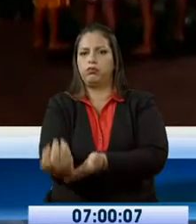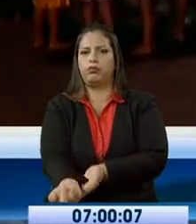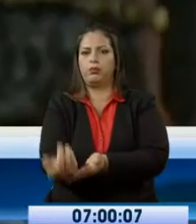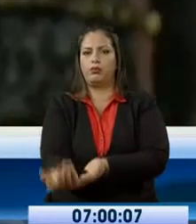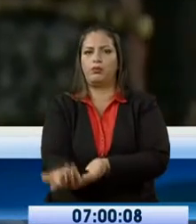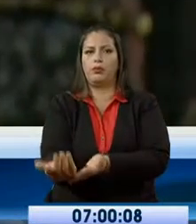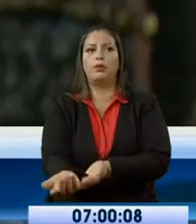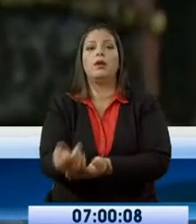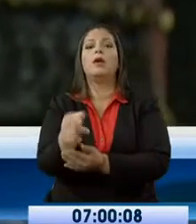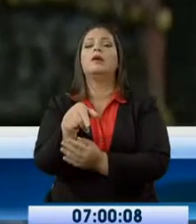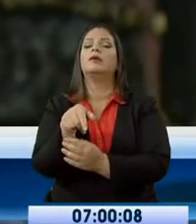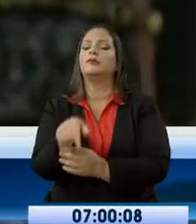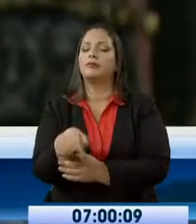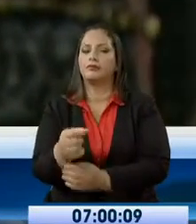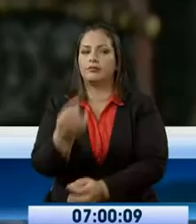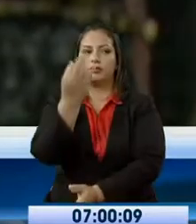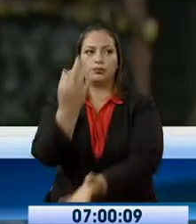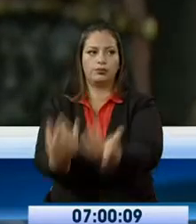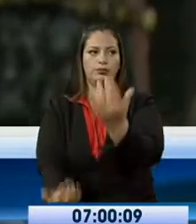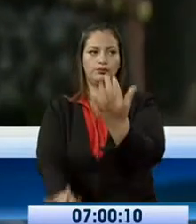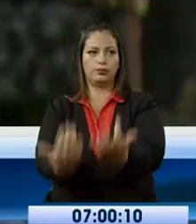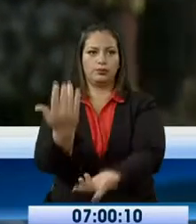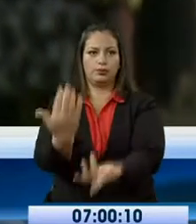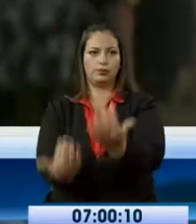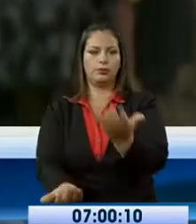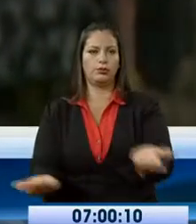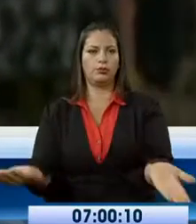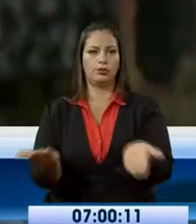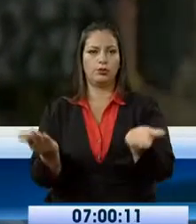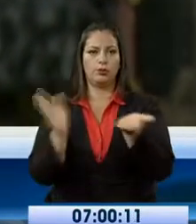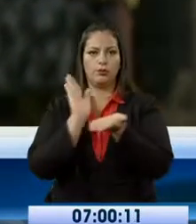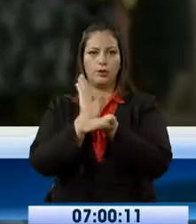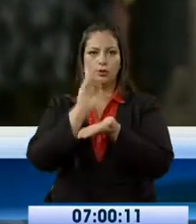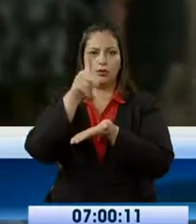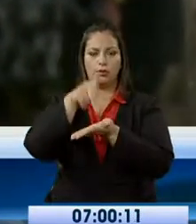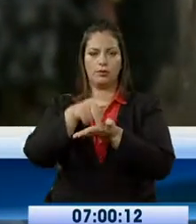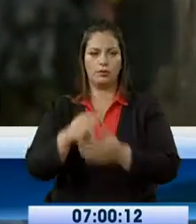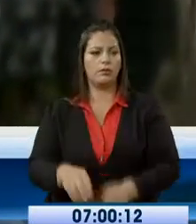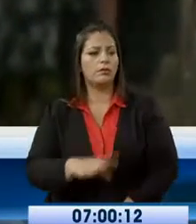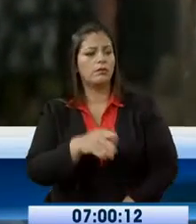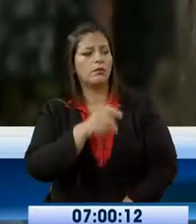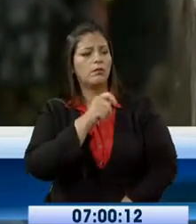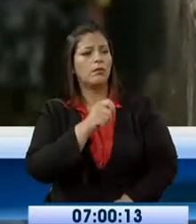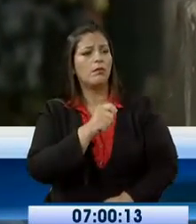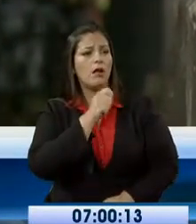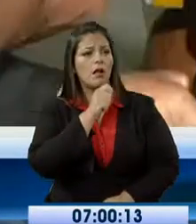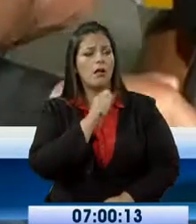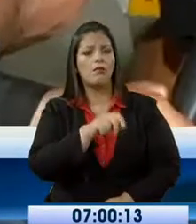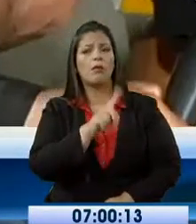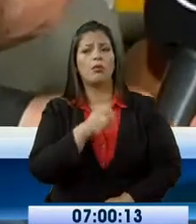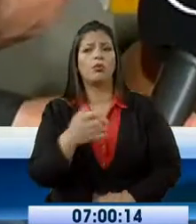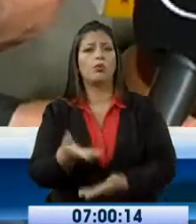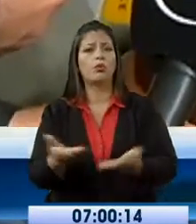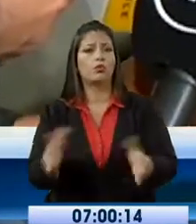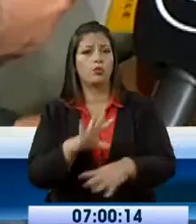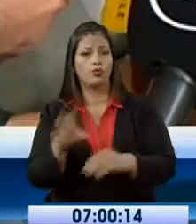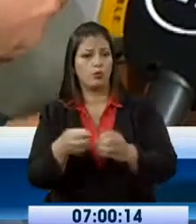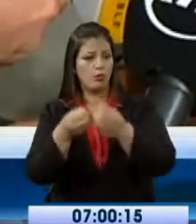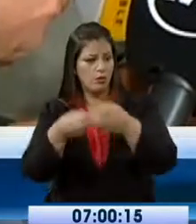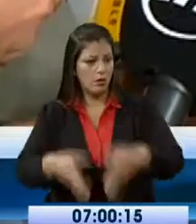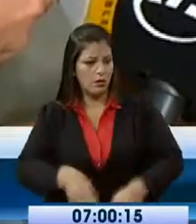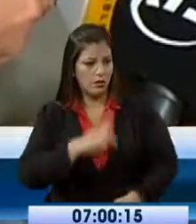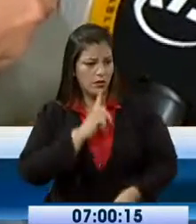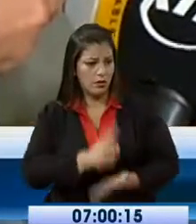Popular en el noroeste de Guayaquil. ¿Qué nomás se le quemó? Todo lo que tuvo. Lo único que salvé fue solo la refri, nada